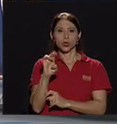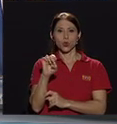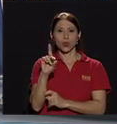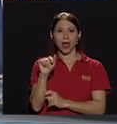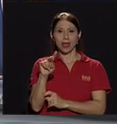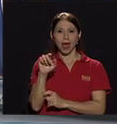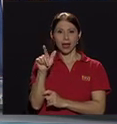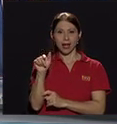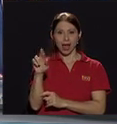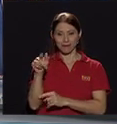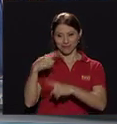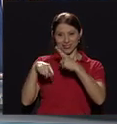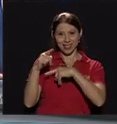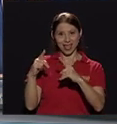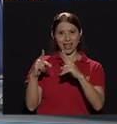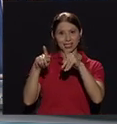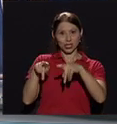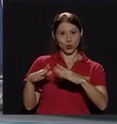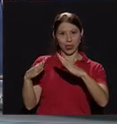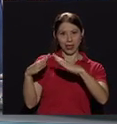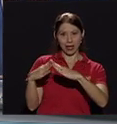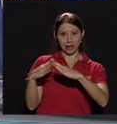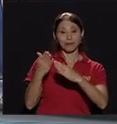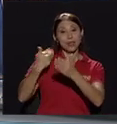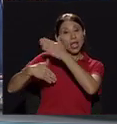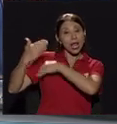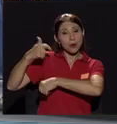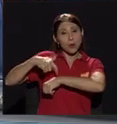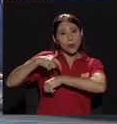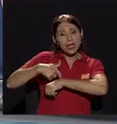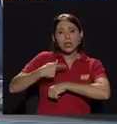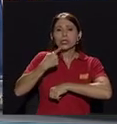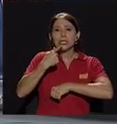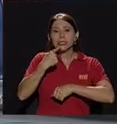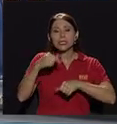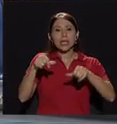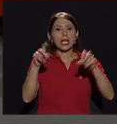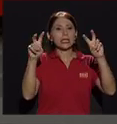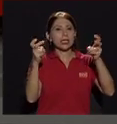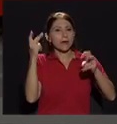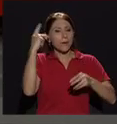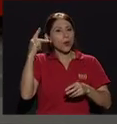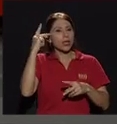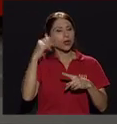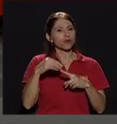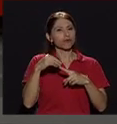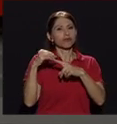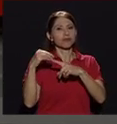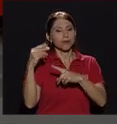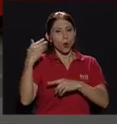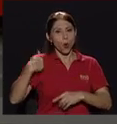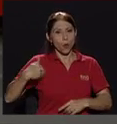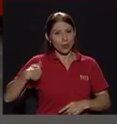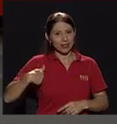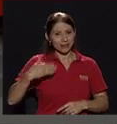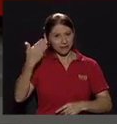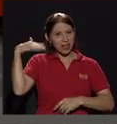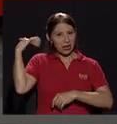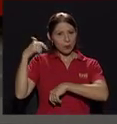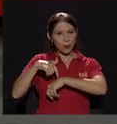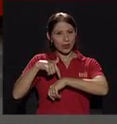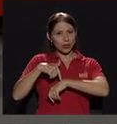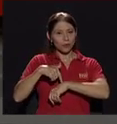muchísimas argumentaciones que especificaban que el ámbito político era un ámbito exclusivamente para los hombres, que